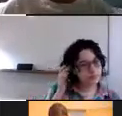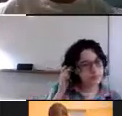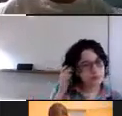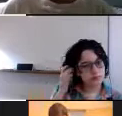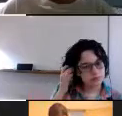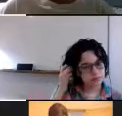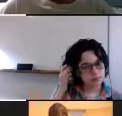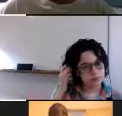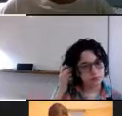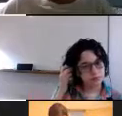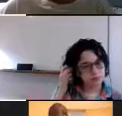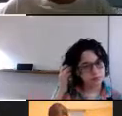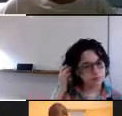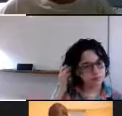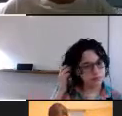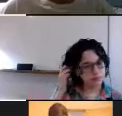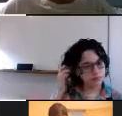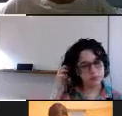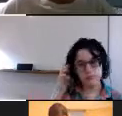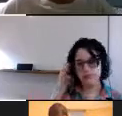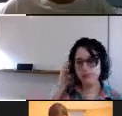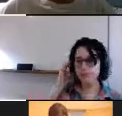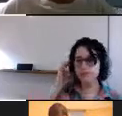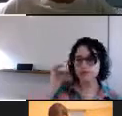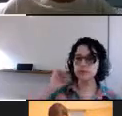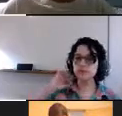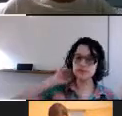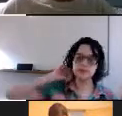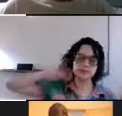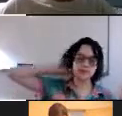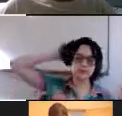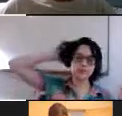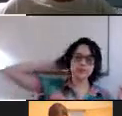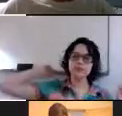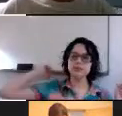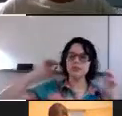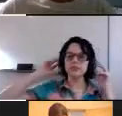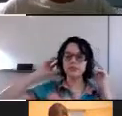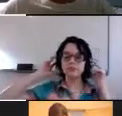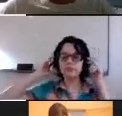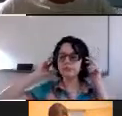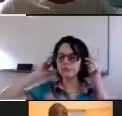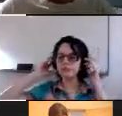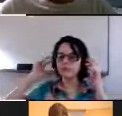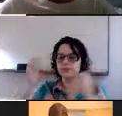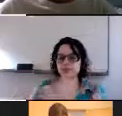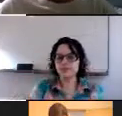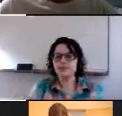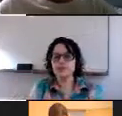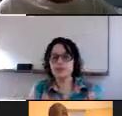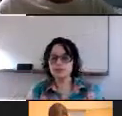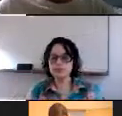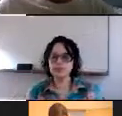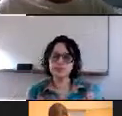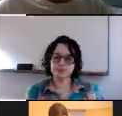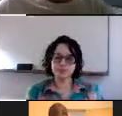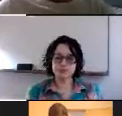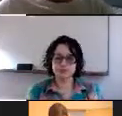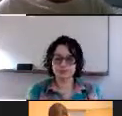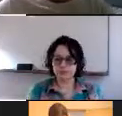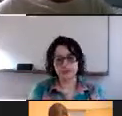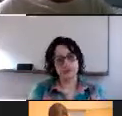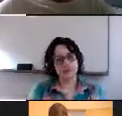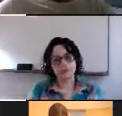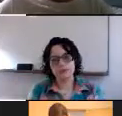tengo dos bulones y tengo dos planos de corte, ¿sí? Entonces, nada, tengo... Ya con esto puedo